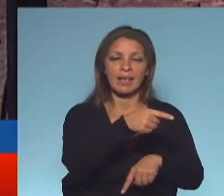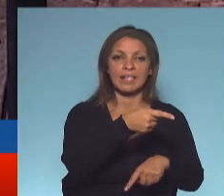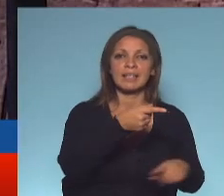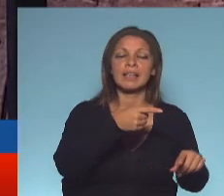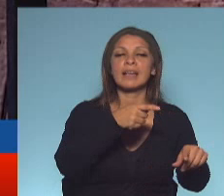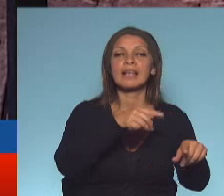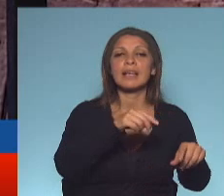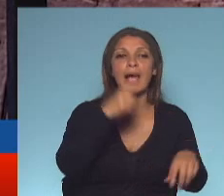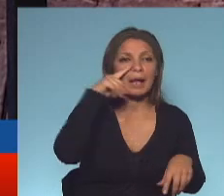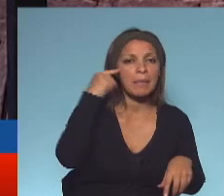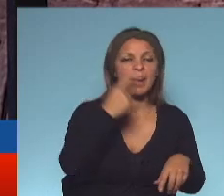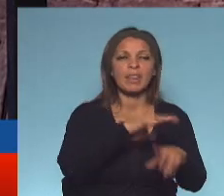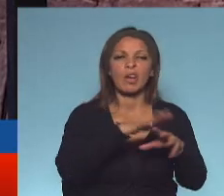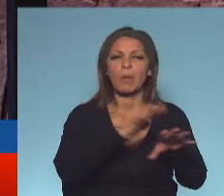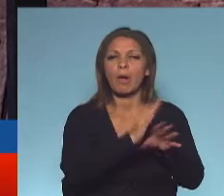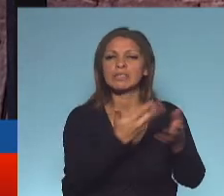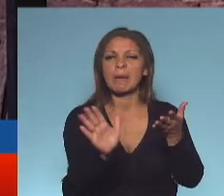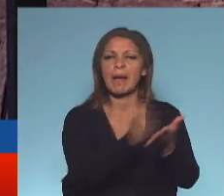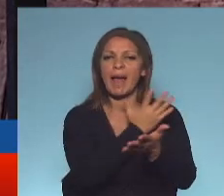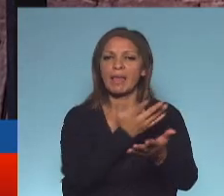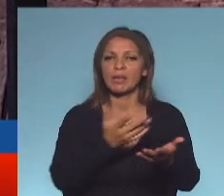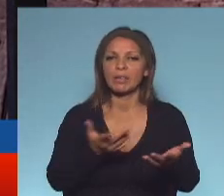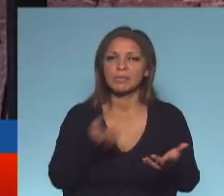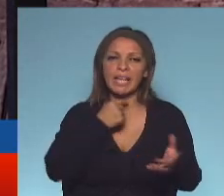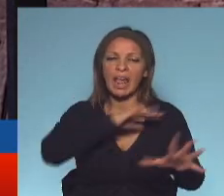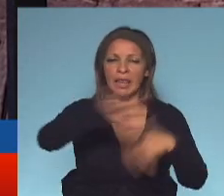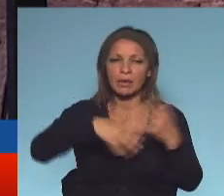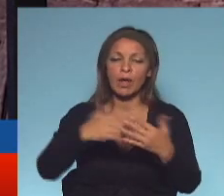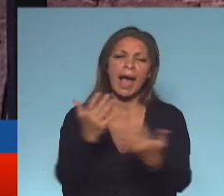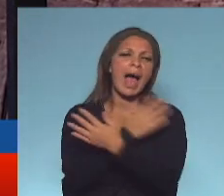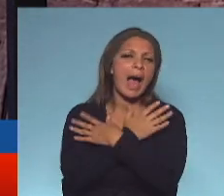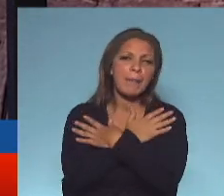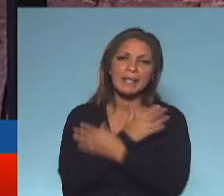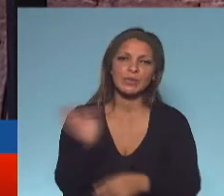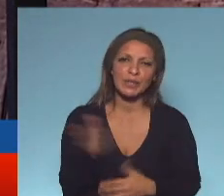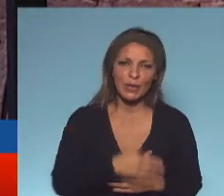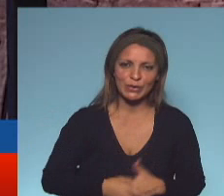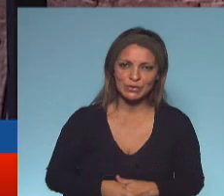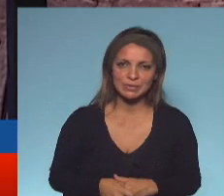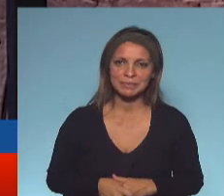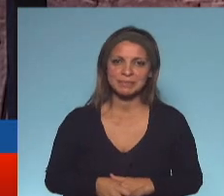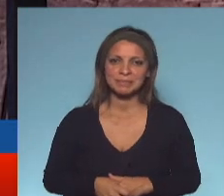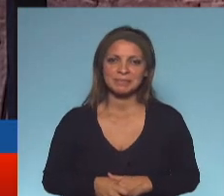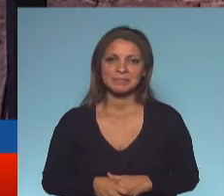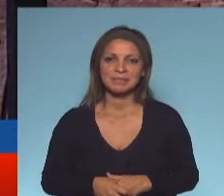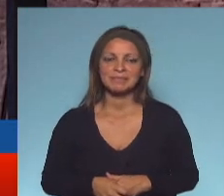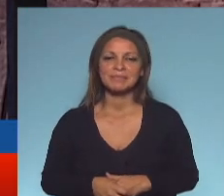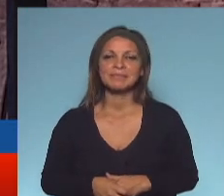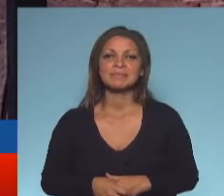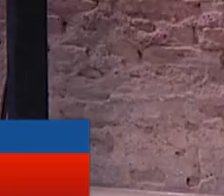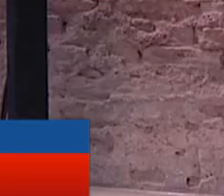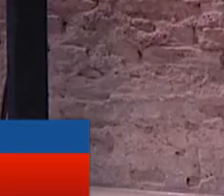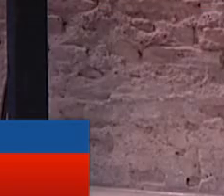para recuperar el bien común. Gracias a todos, un abrazo a todos los que están y los que no han podido venir,